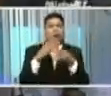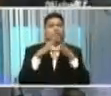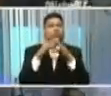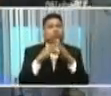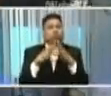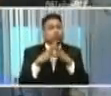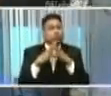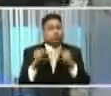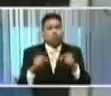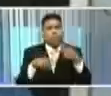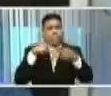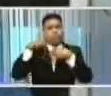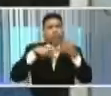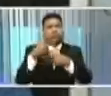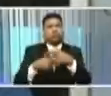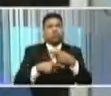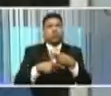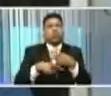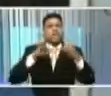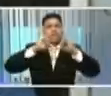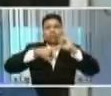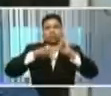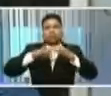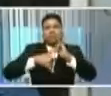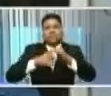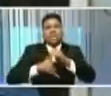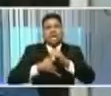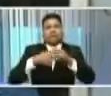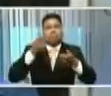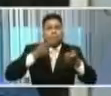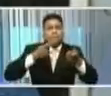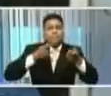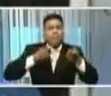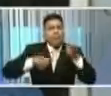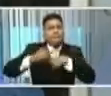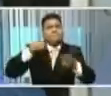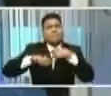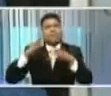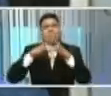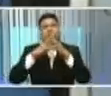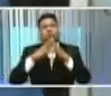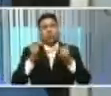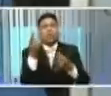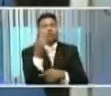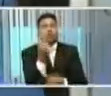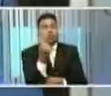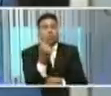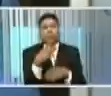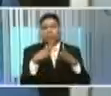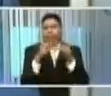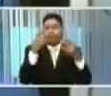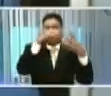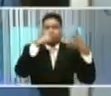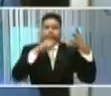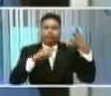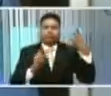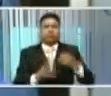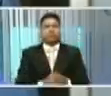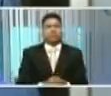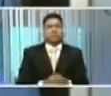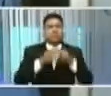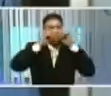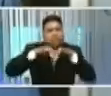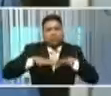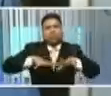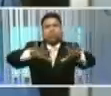industrial, comercial, de diverso índole económica, de distribución,